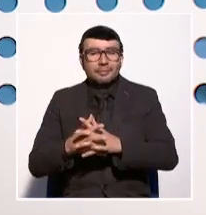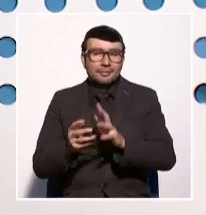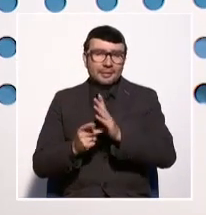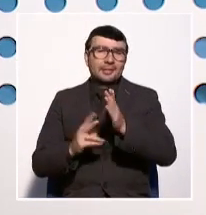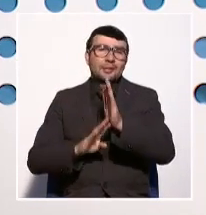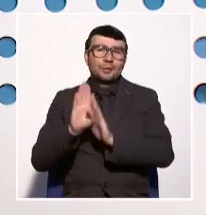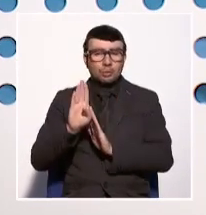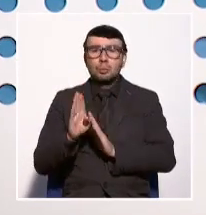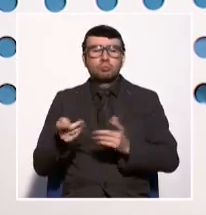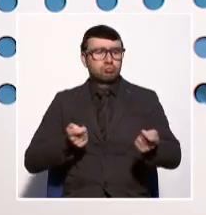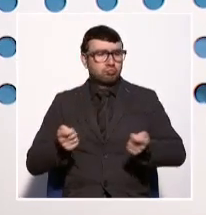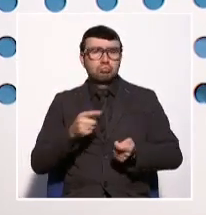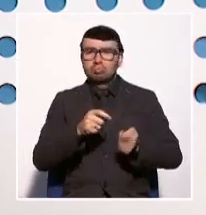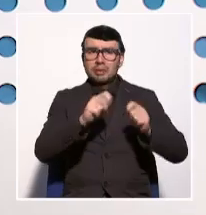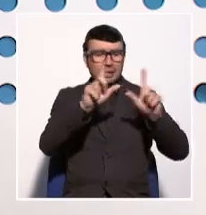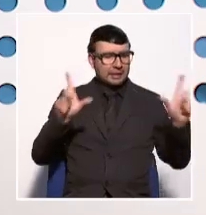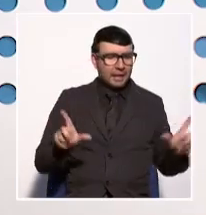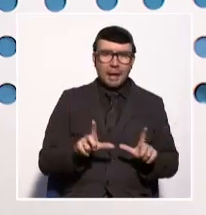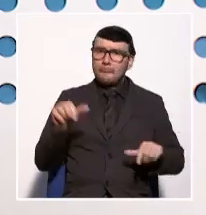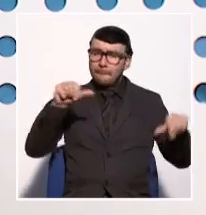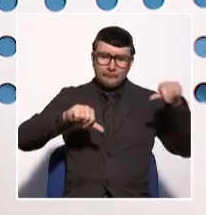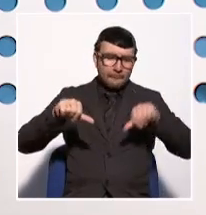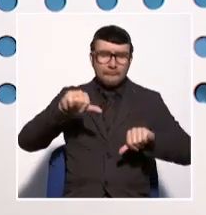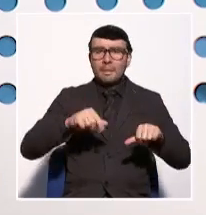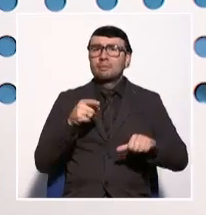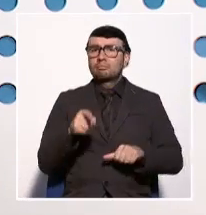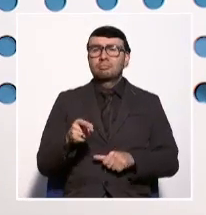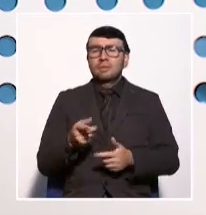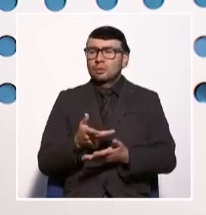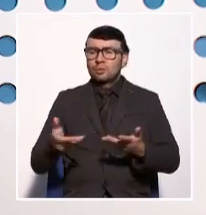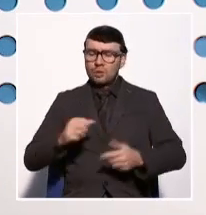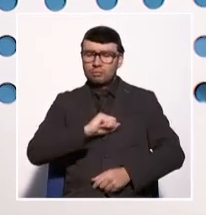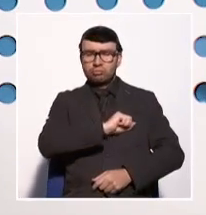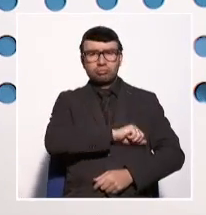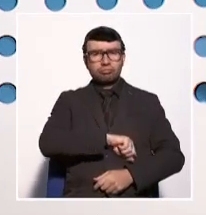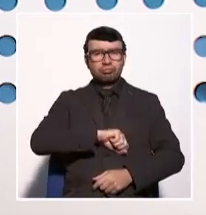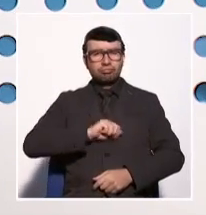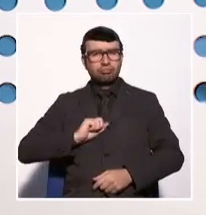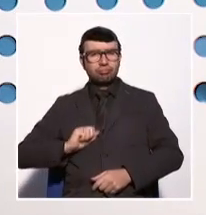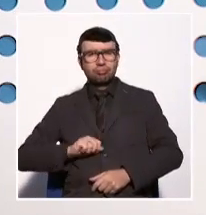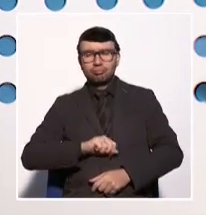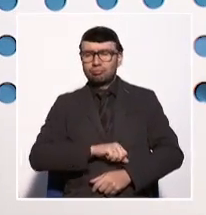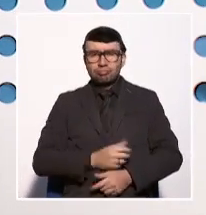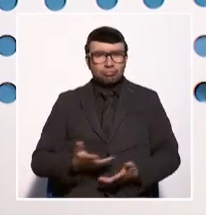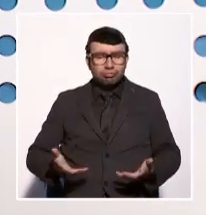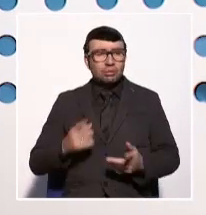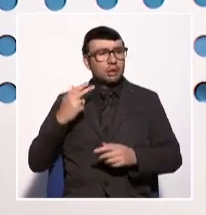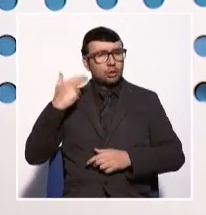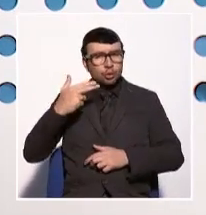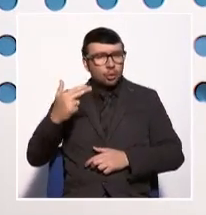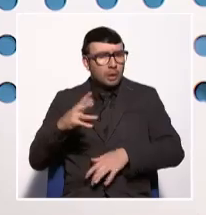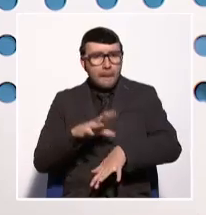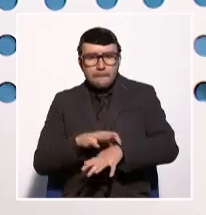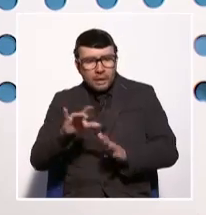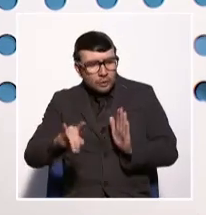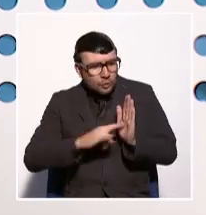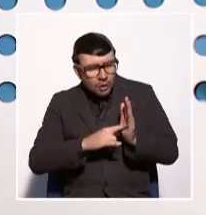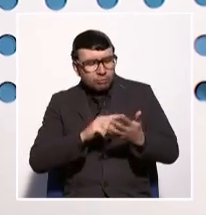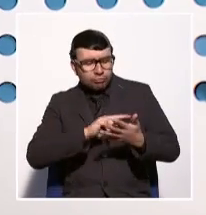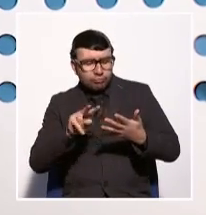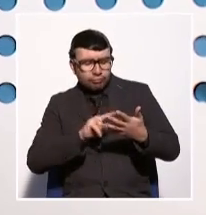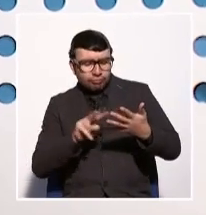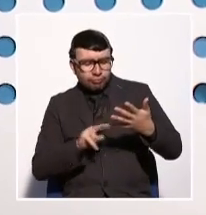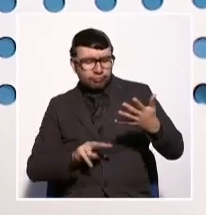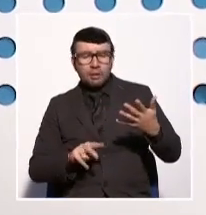nos valemos de los exámenes de laboratorio de la parte imagenológico de una historia clínica convencional sino que los